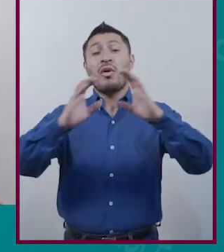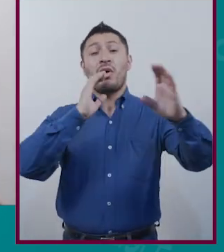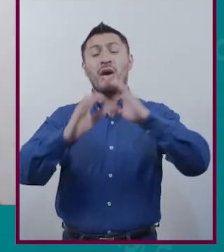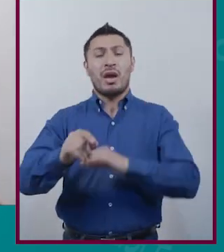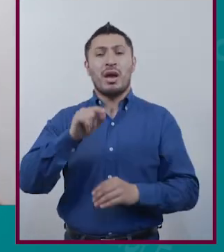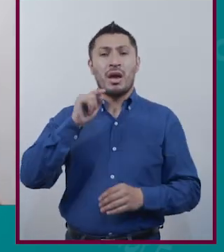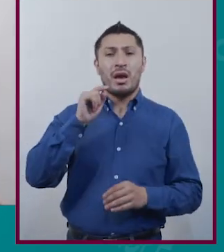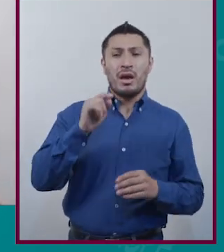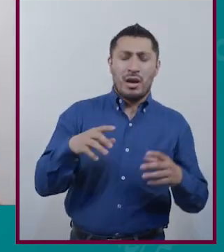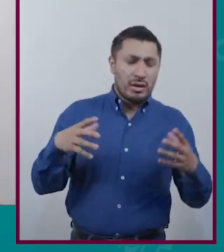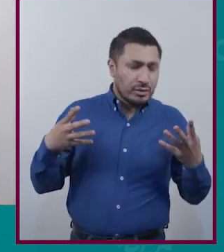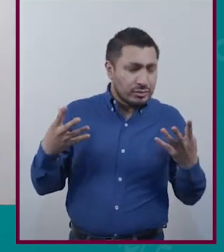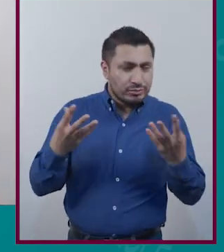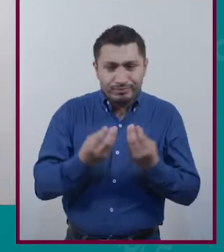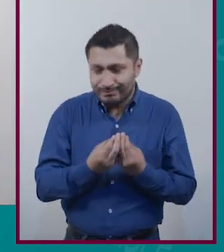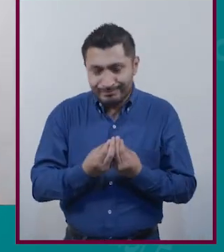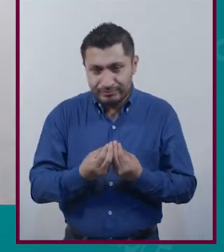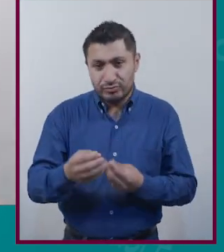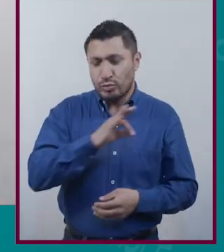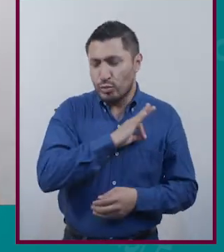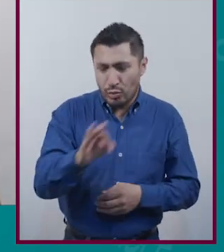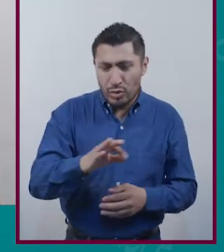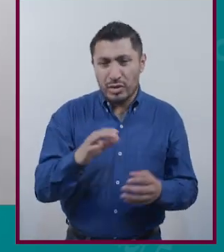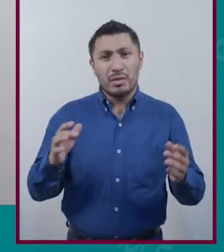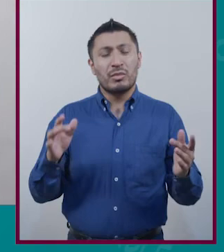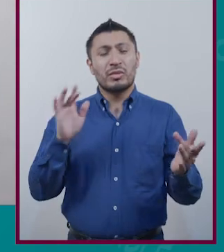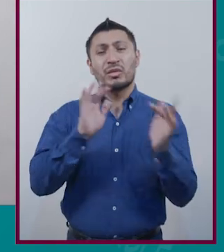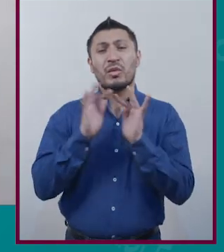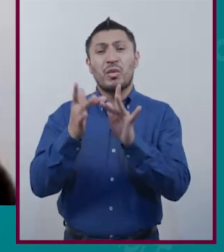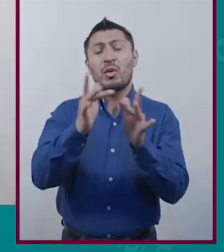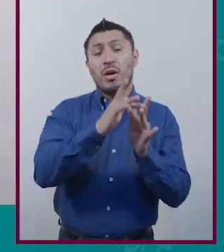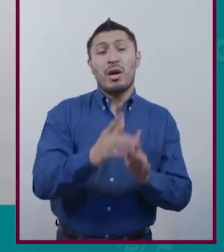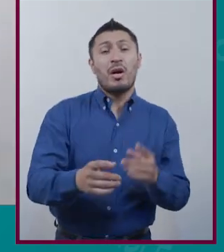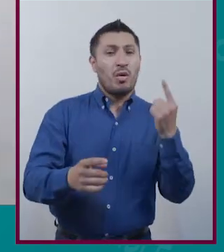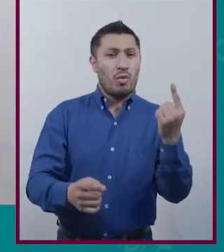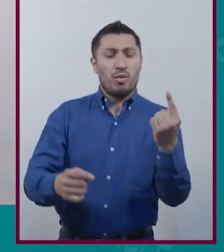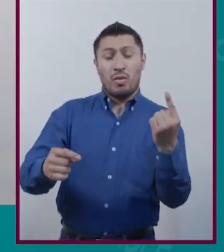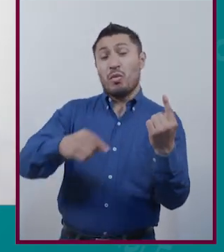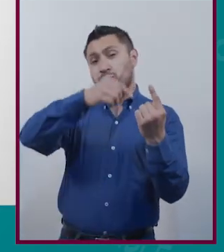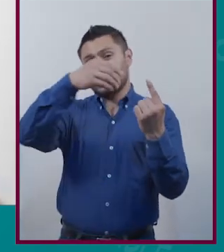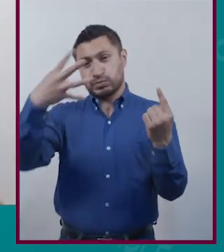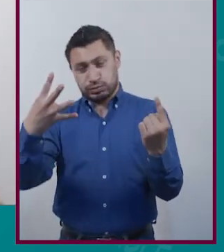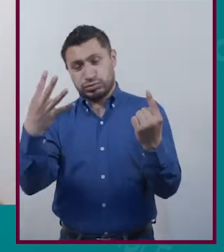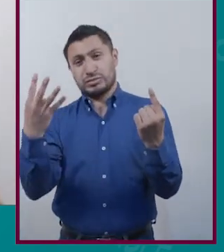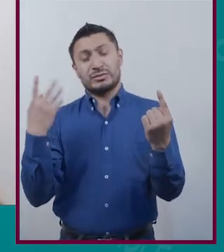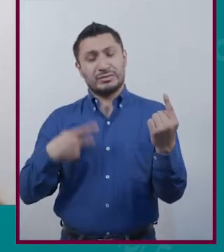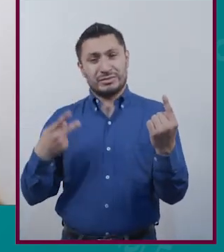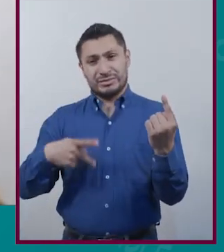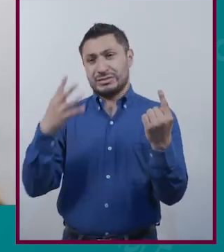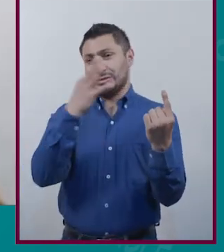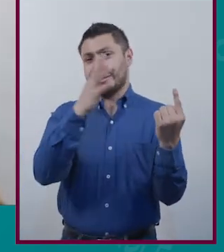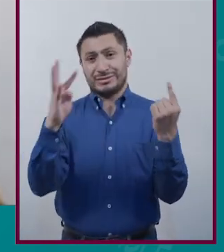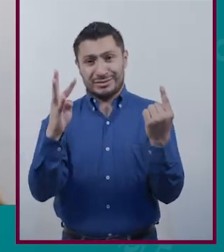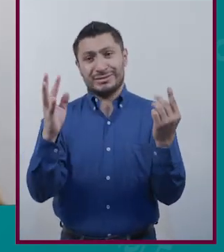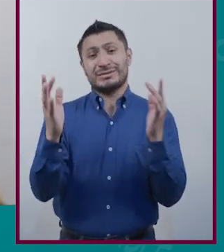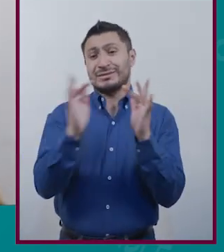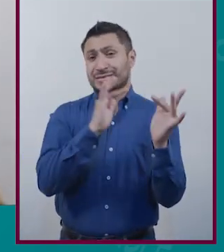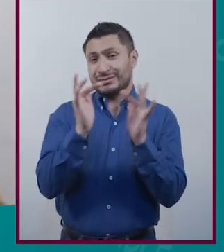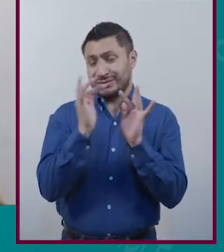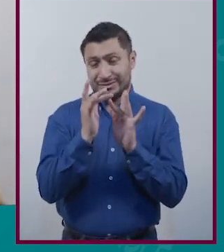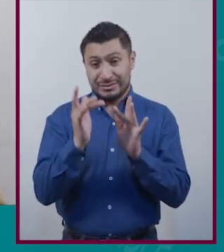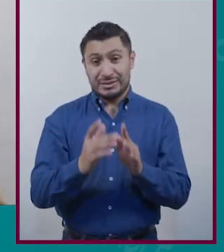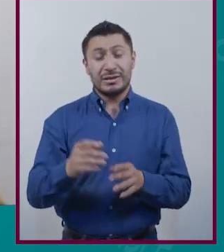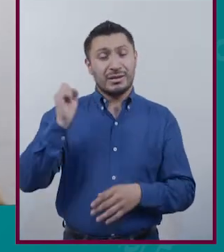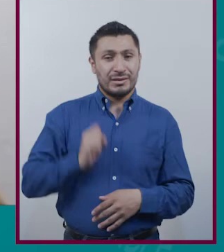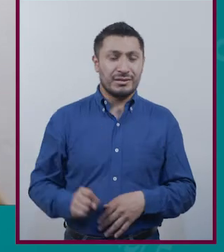punto a punto, nos podemos interconectar uno con otros o uno con varios más, y en el siglo XXI